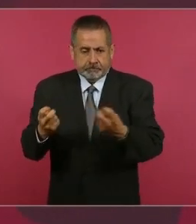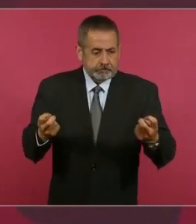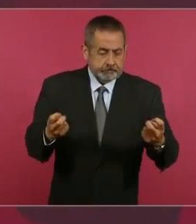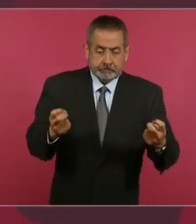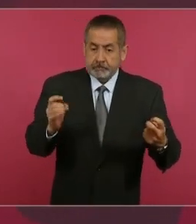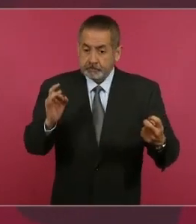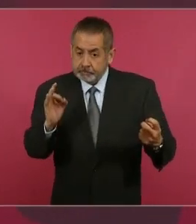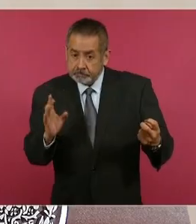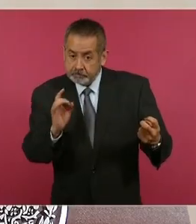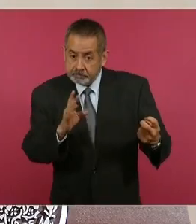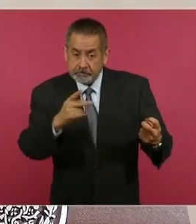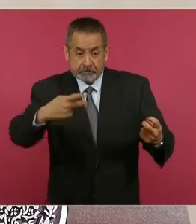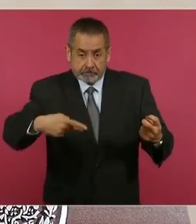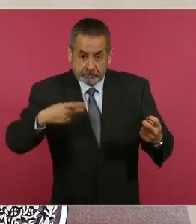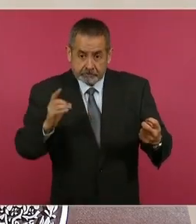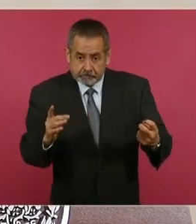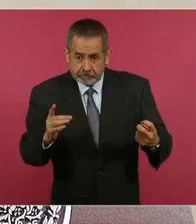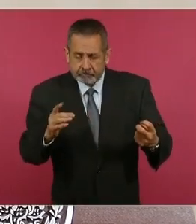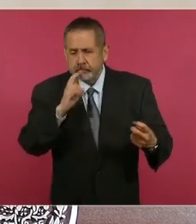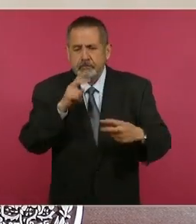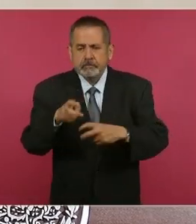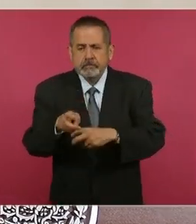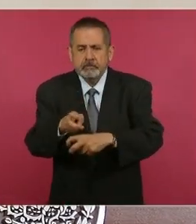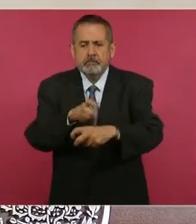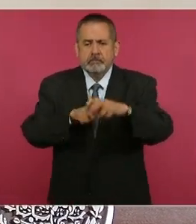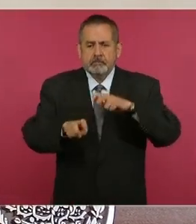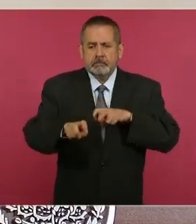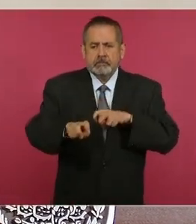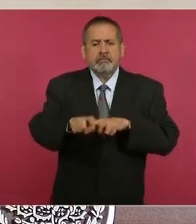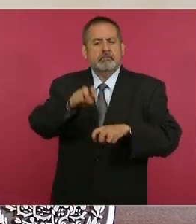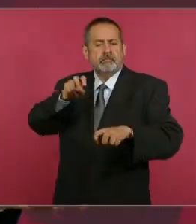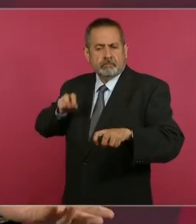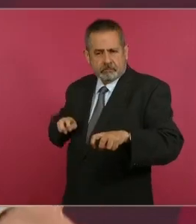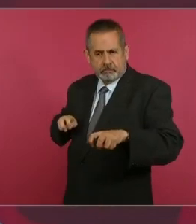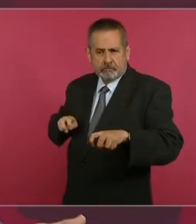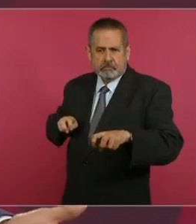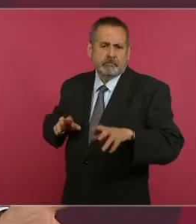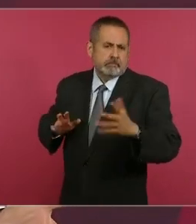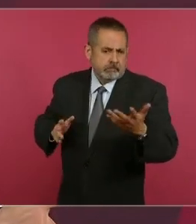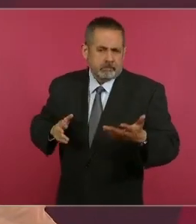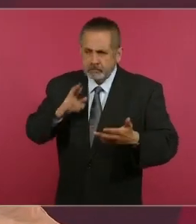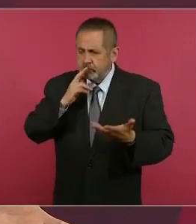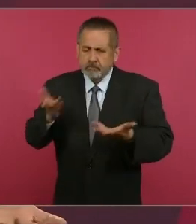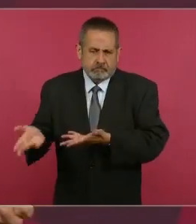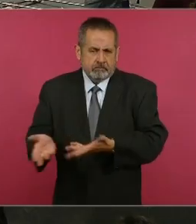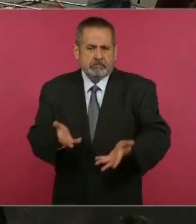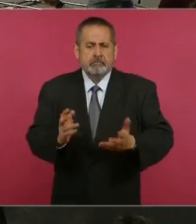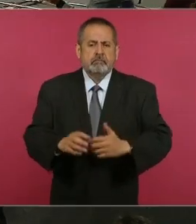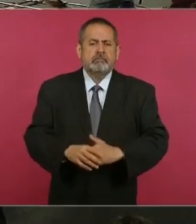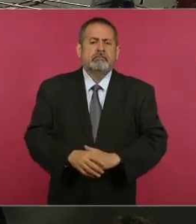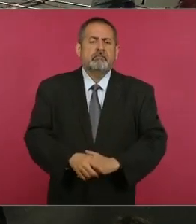preguntaron, que den su lugar a otro, ¿no?